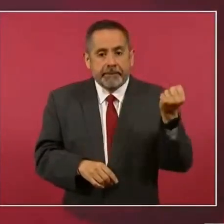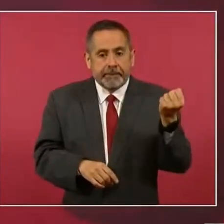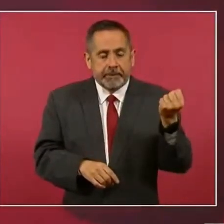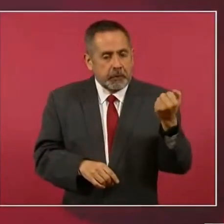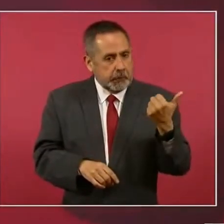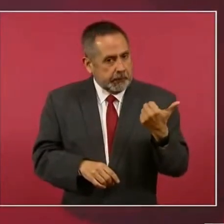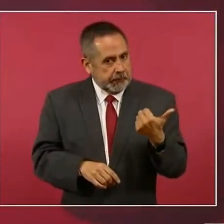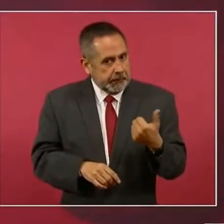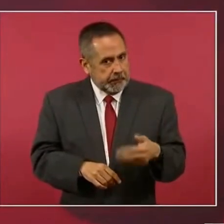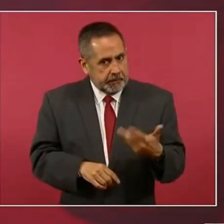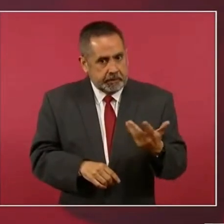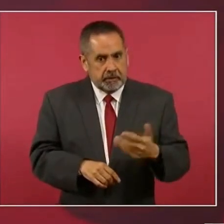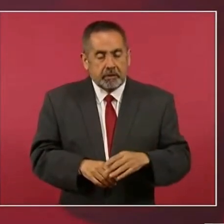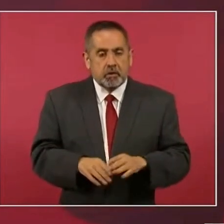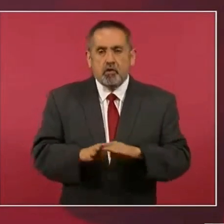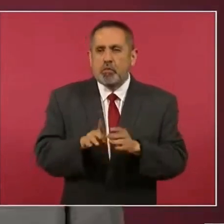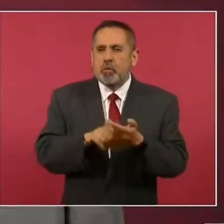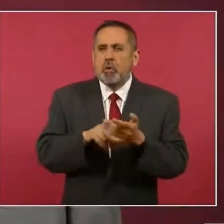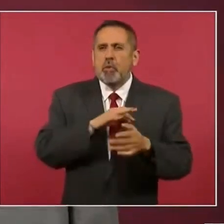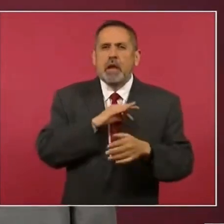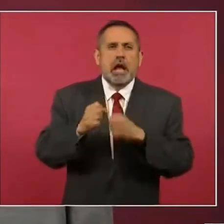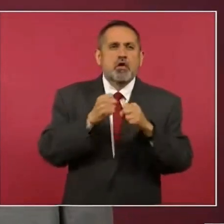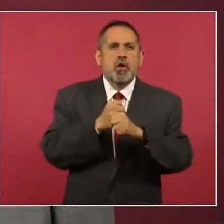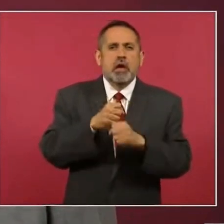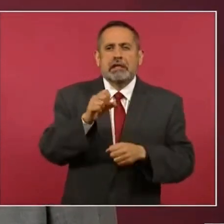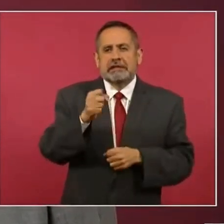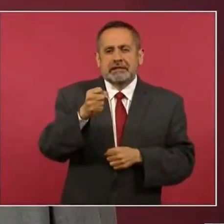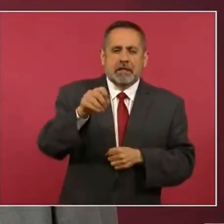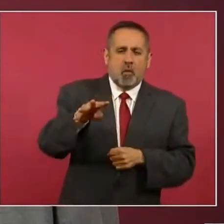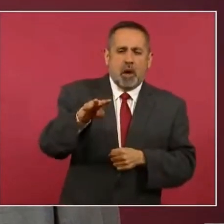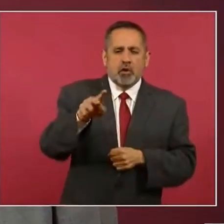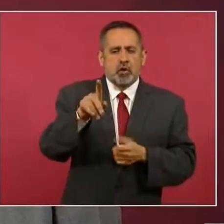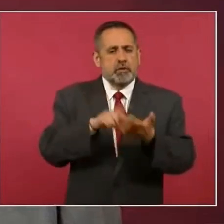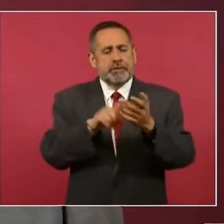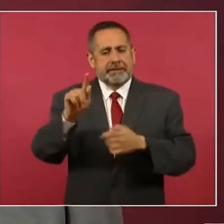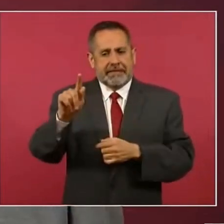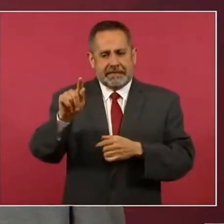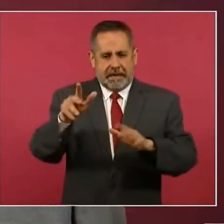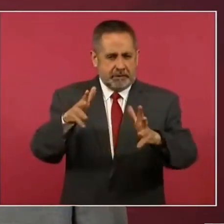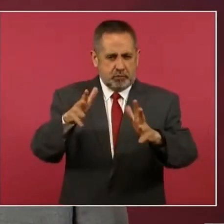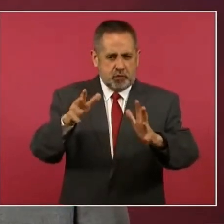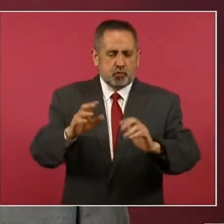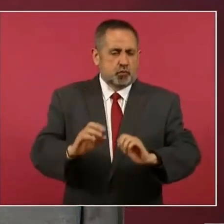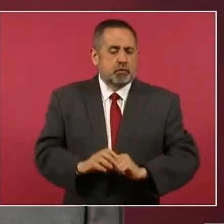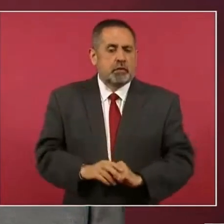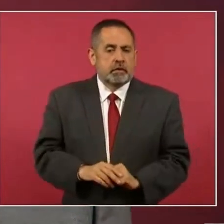Estamos hablando del 64 al 70. Bueno,